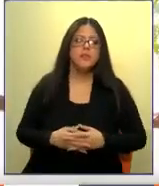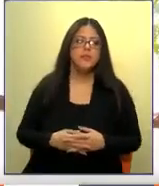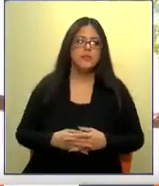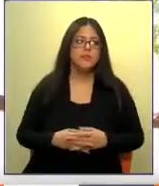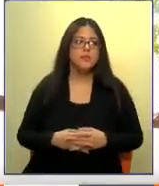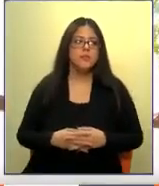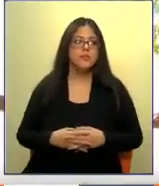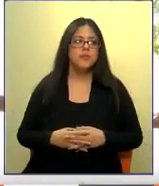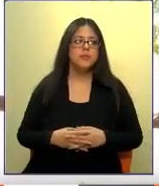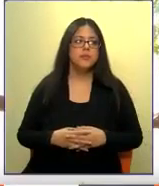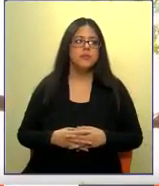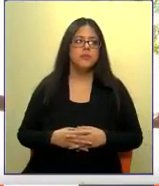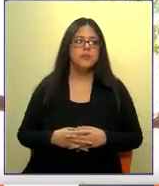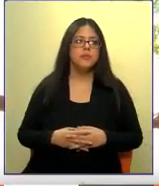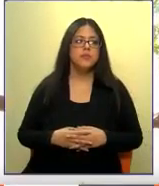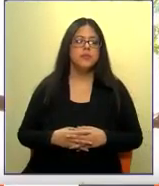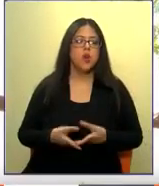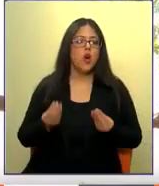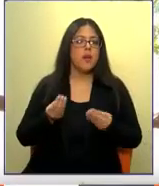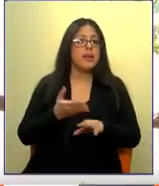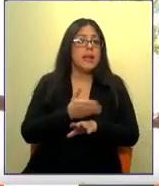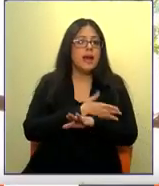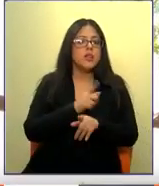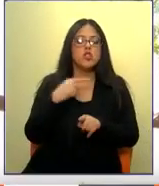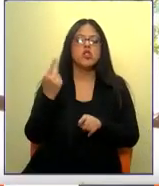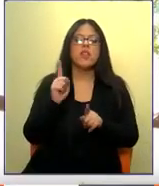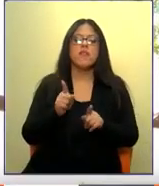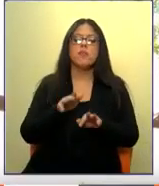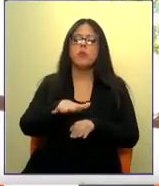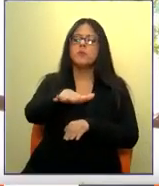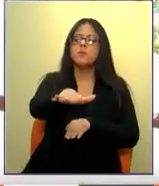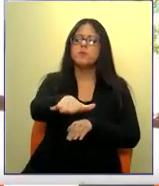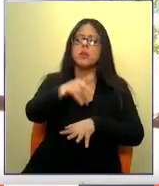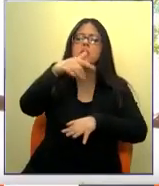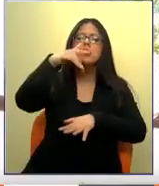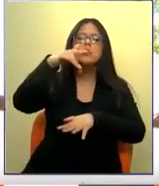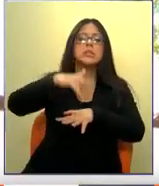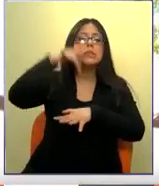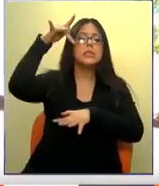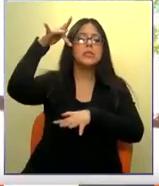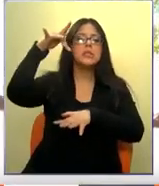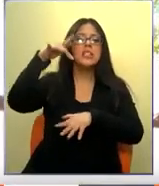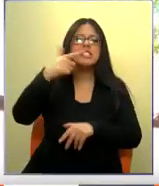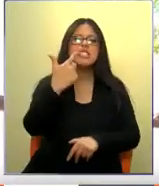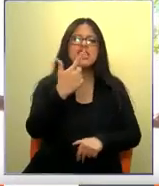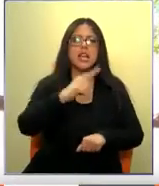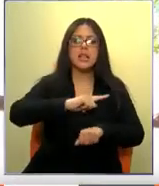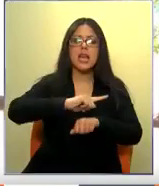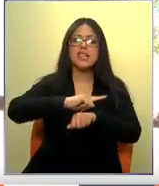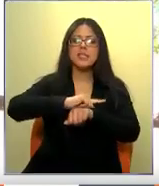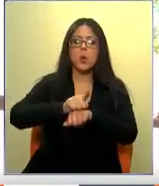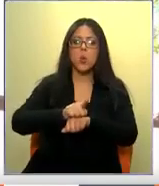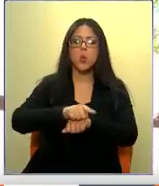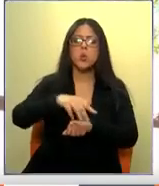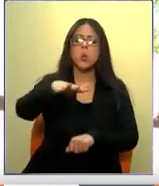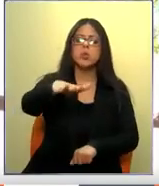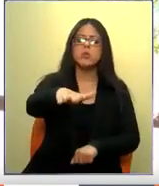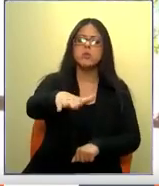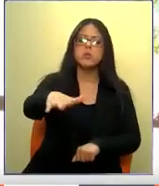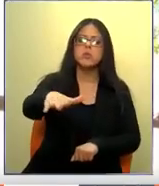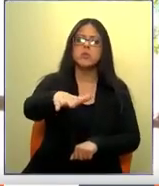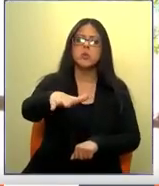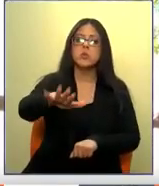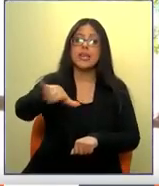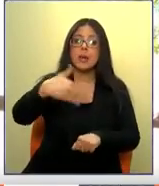Vamos a la parrilla y antes hay que censar la temperatura. 7 segundos es lo ideal y lo llevamos a la